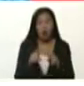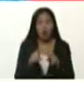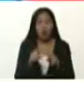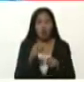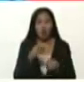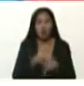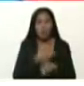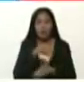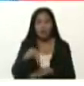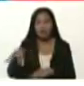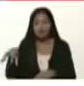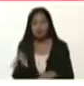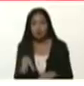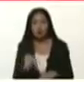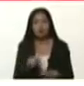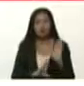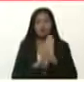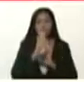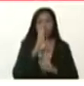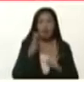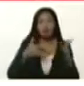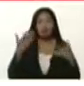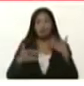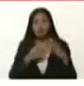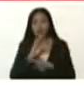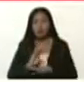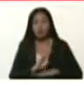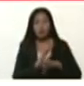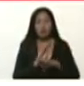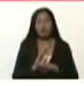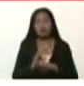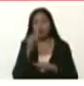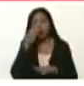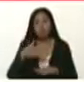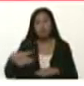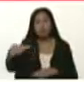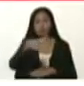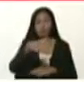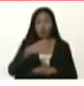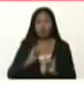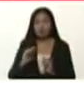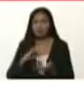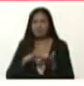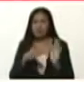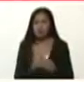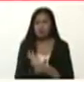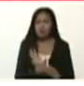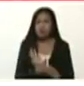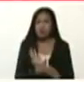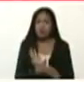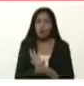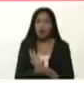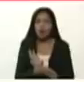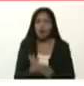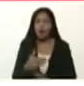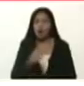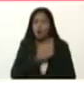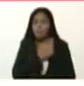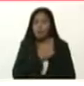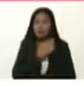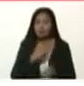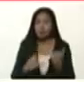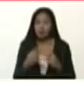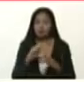que desarrollan su actividad de protección del pueblo. Esto significa, compatriotas, en